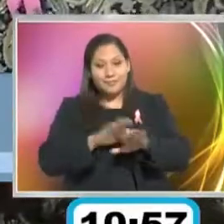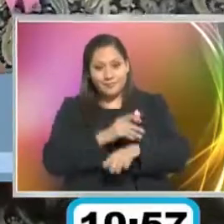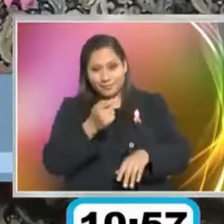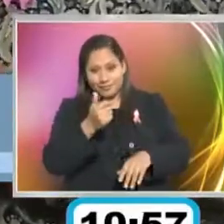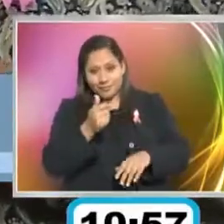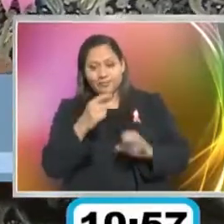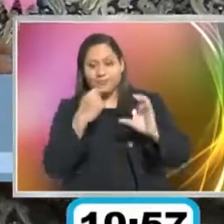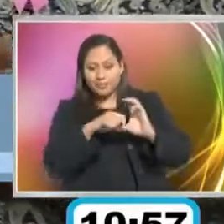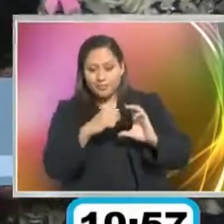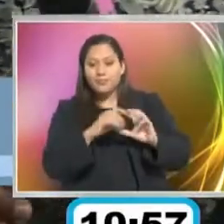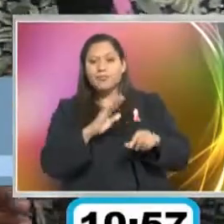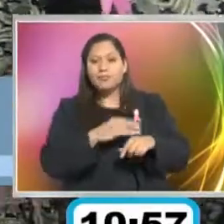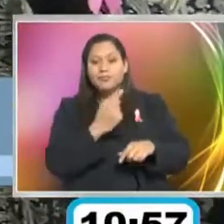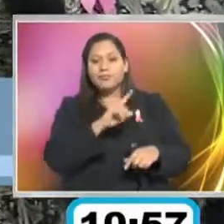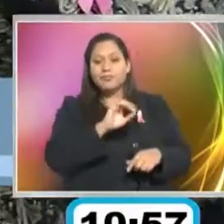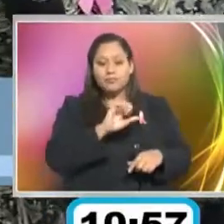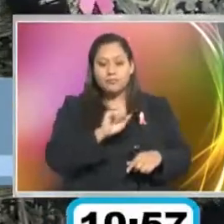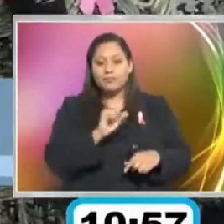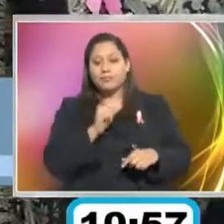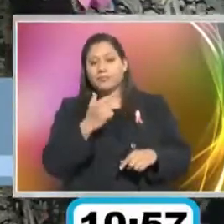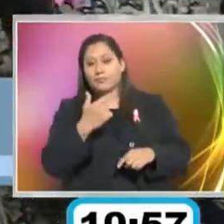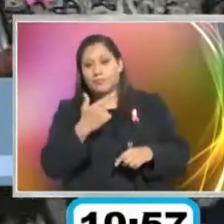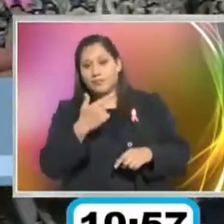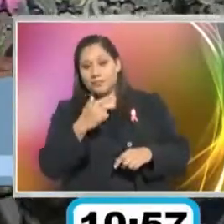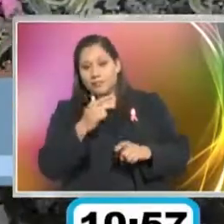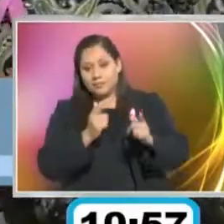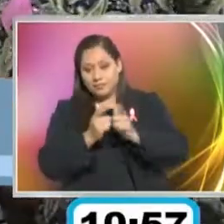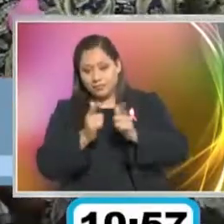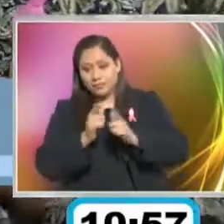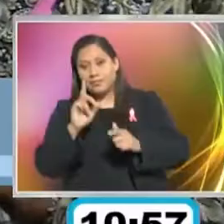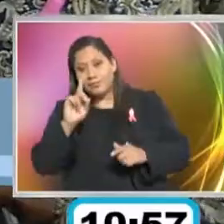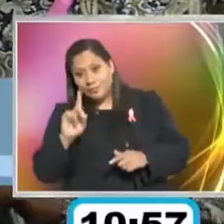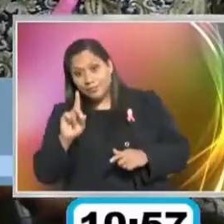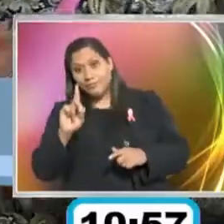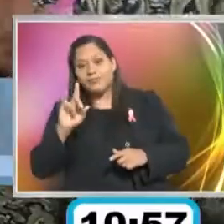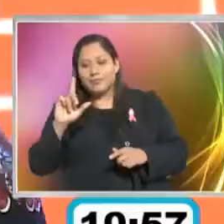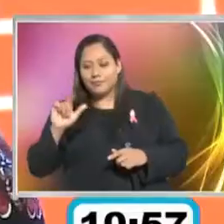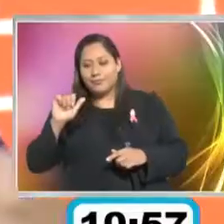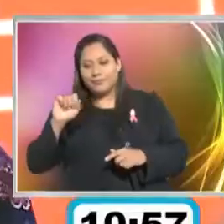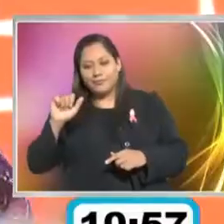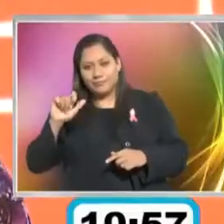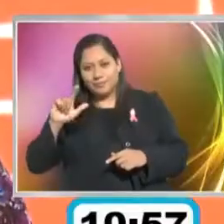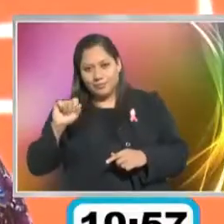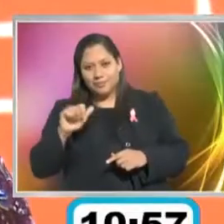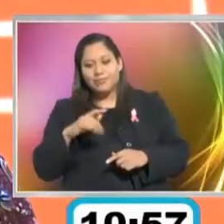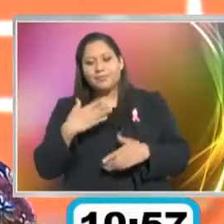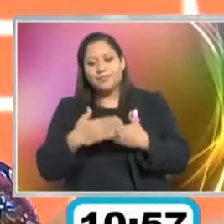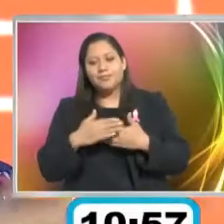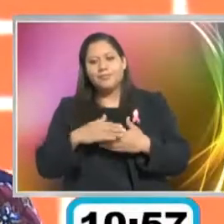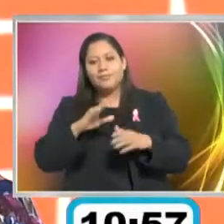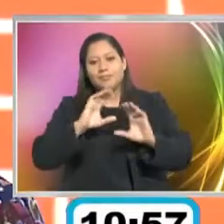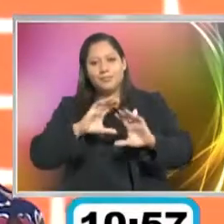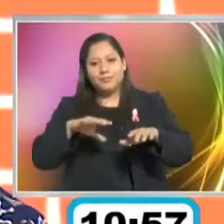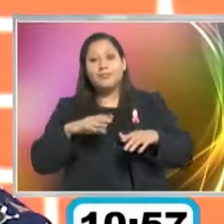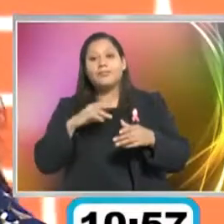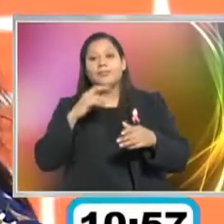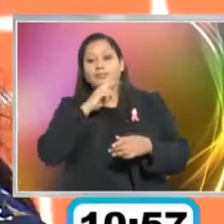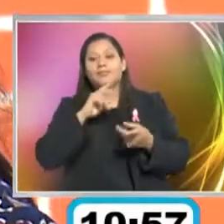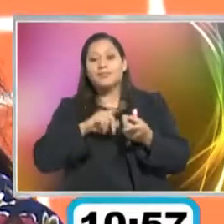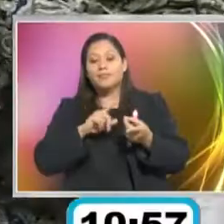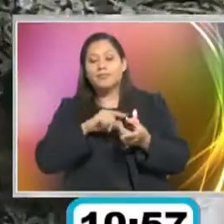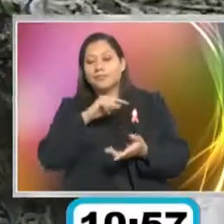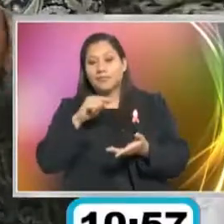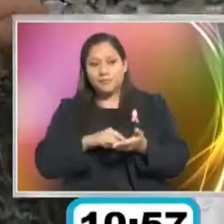es el Twitter, porque es Los Gemelos, la letra de la salsa. Muy bien, y ahí podemos estar pendientes entonces de la próxima presentación que va a ser rápidamente, díganme. La